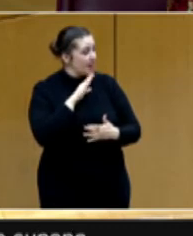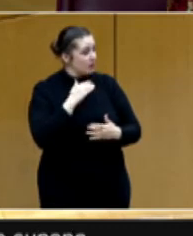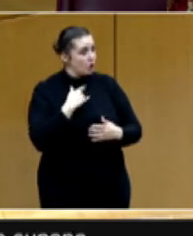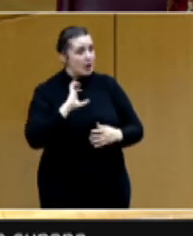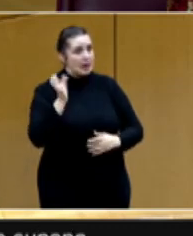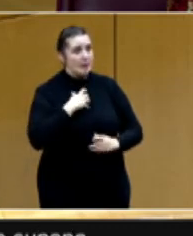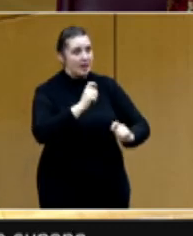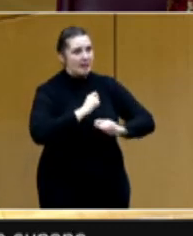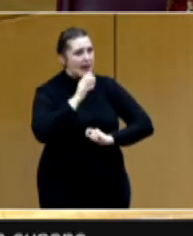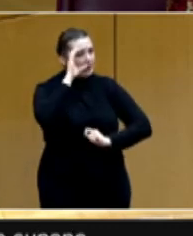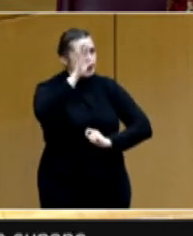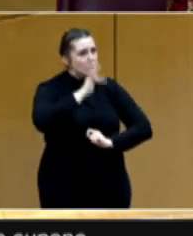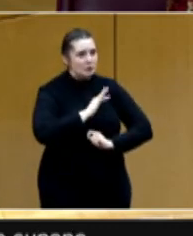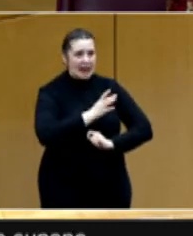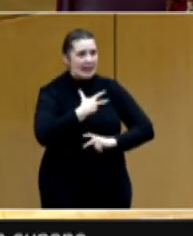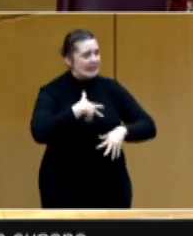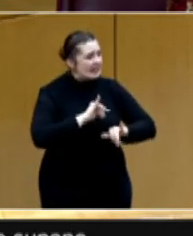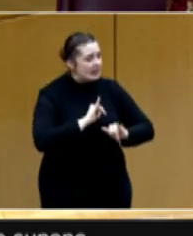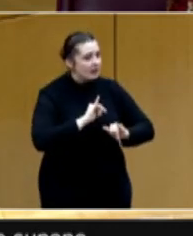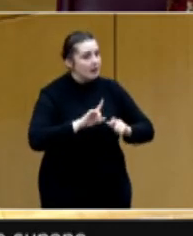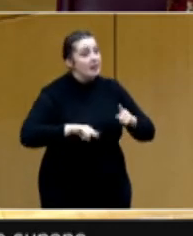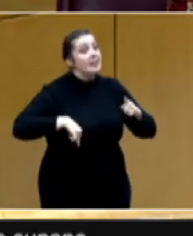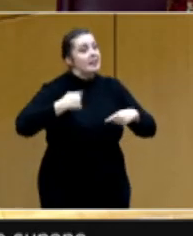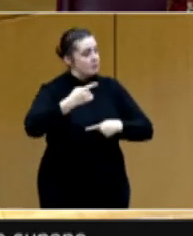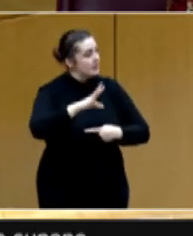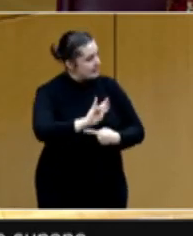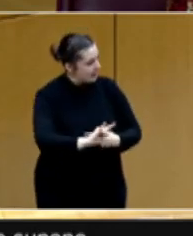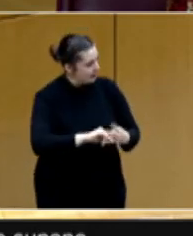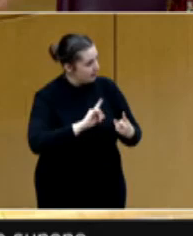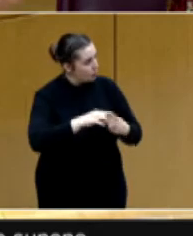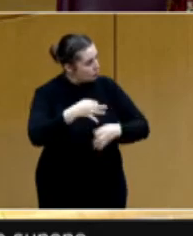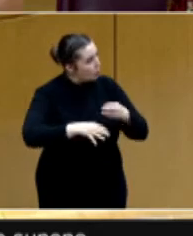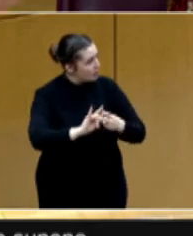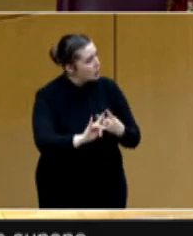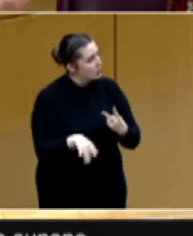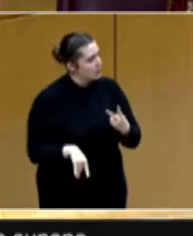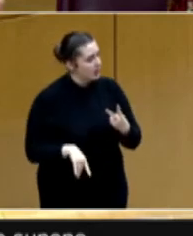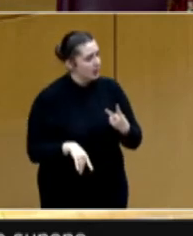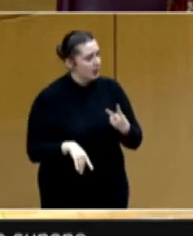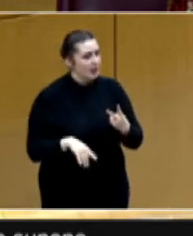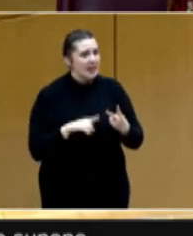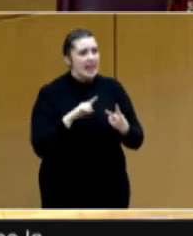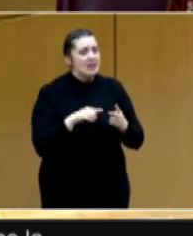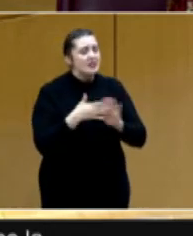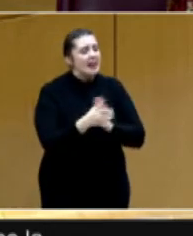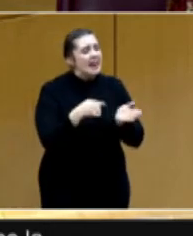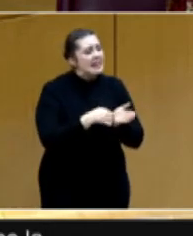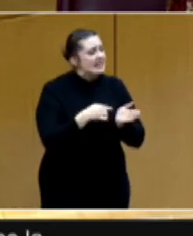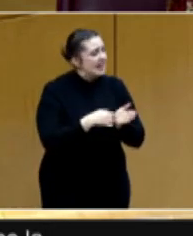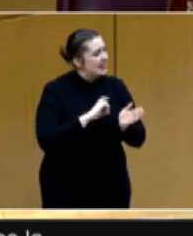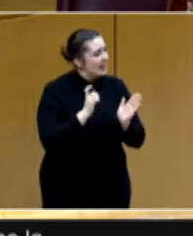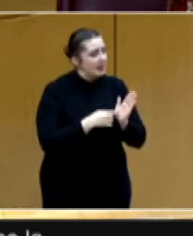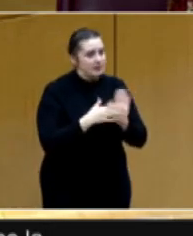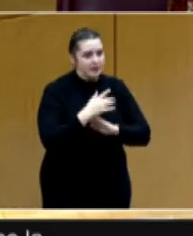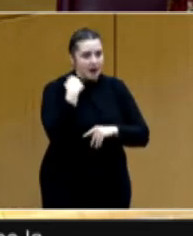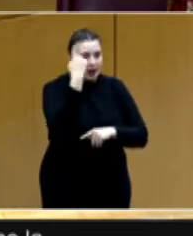pero después Sí después sí Y es que y eso no es solamente una exigencia legal es que verle la cara